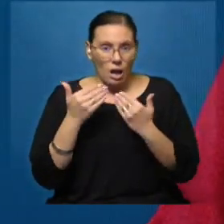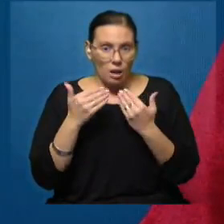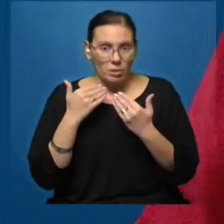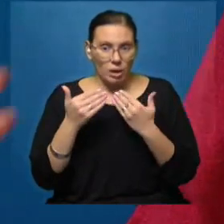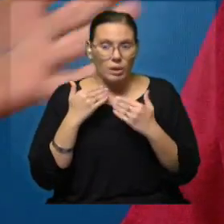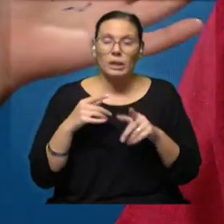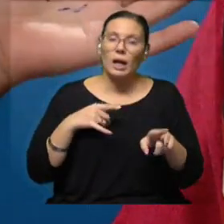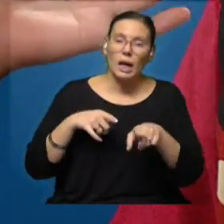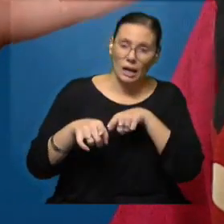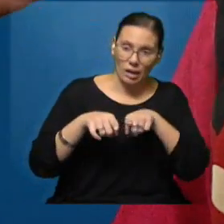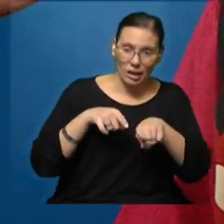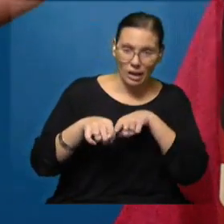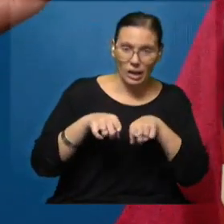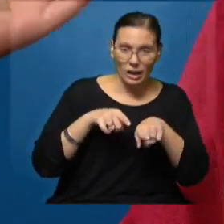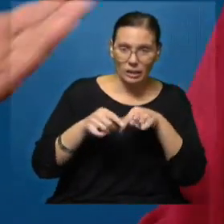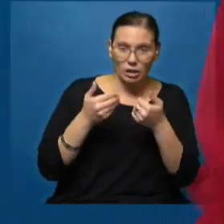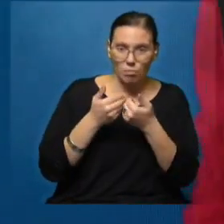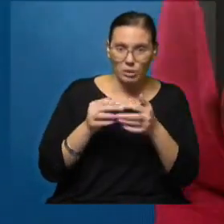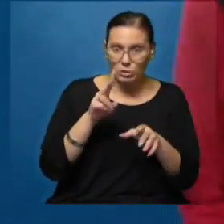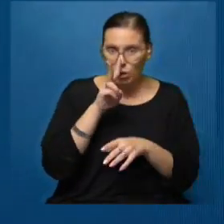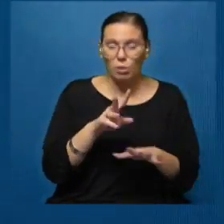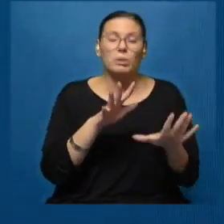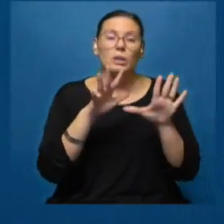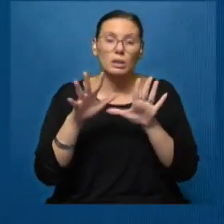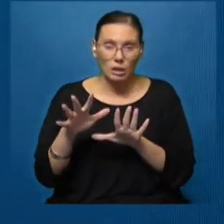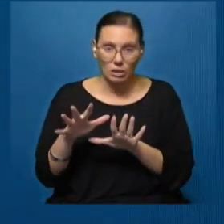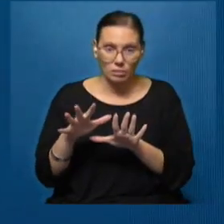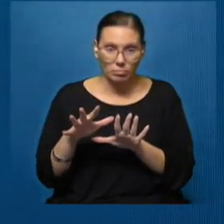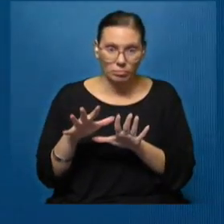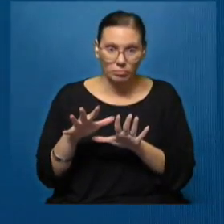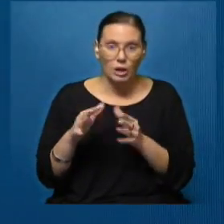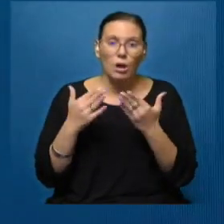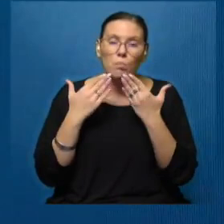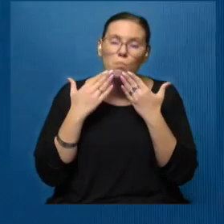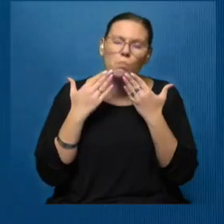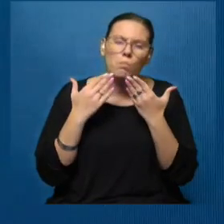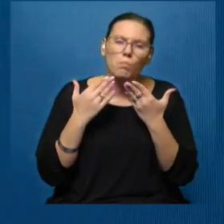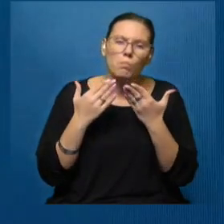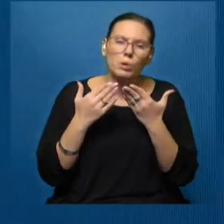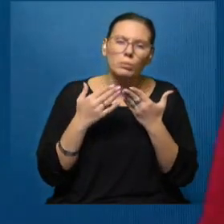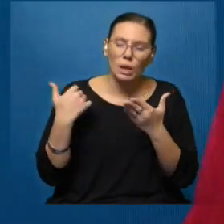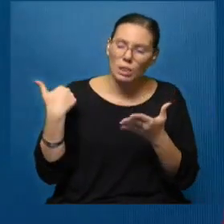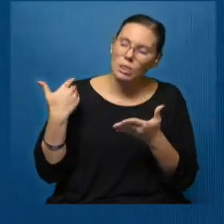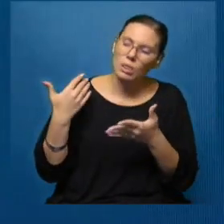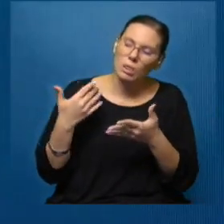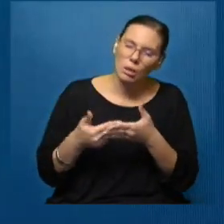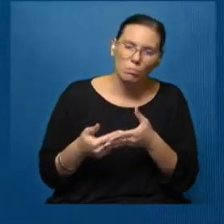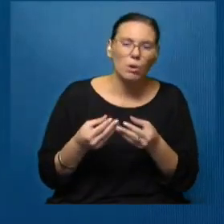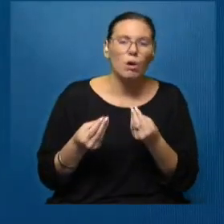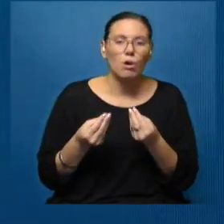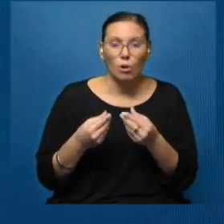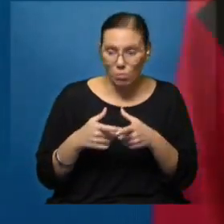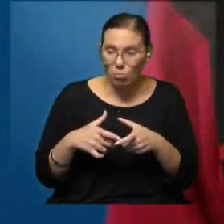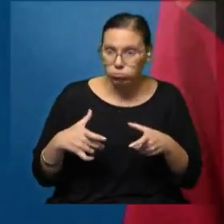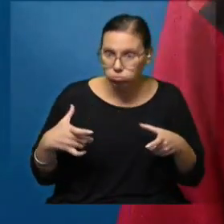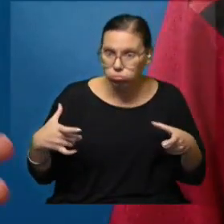es una carrera que arranca como en el 2010, preguntarle en este tiempo cómo viene